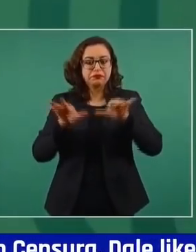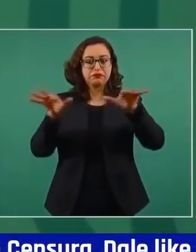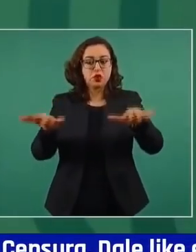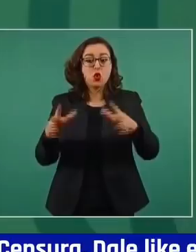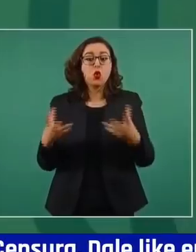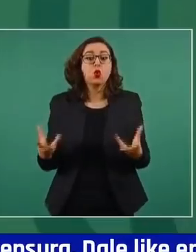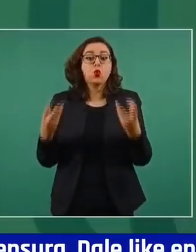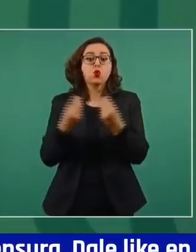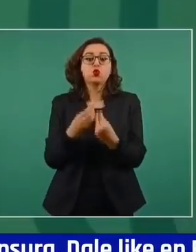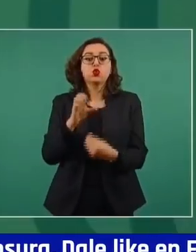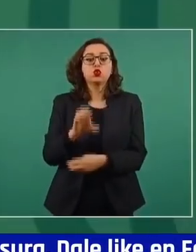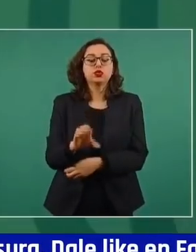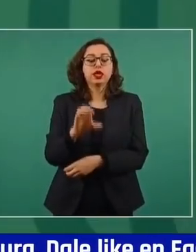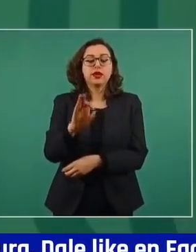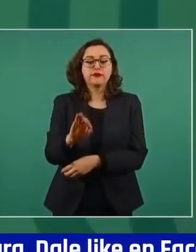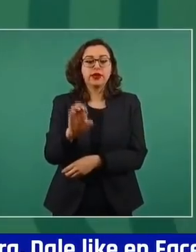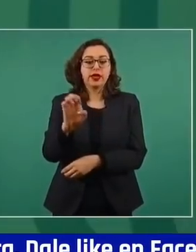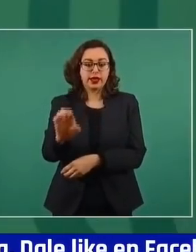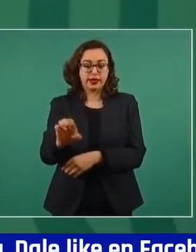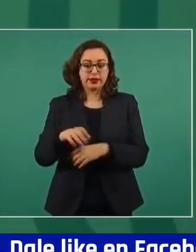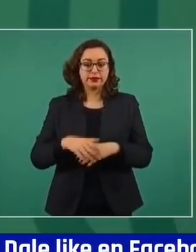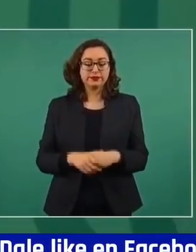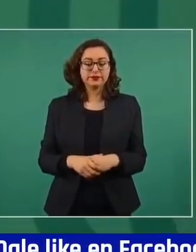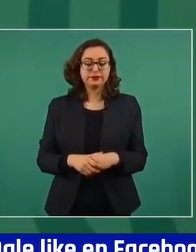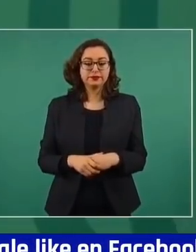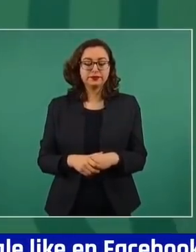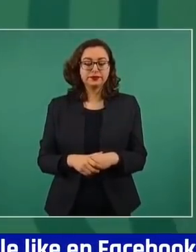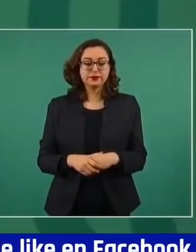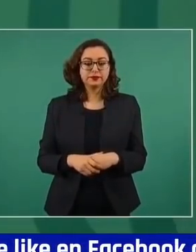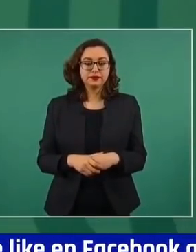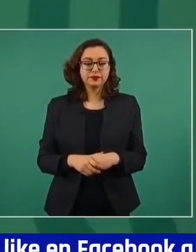coordinación con la Comisión Federal de Electricidad.